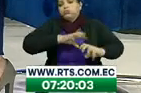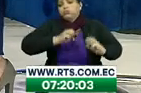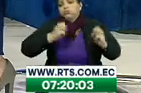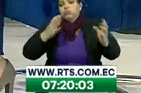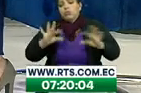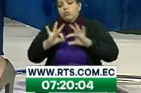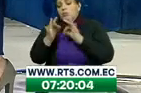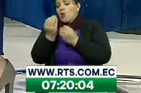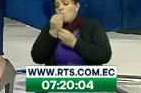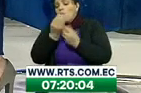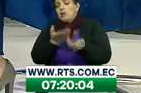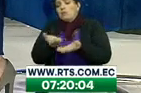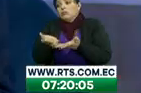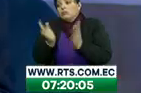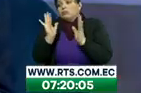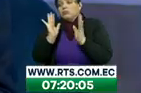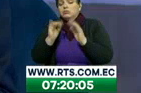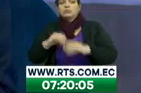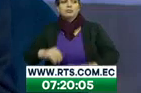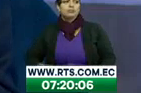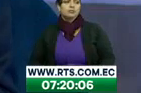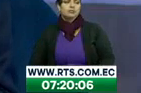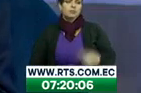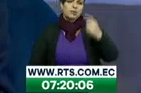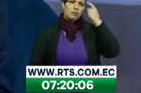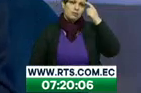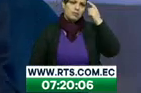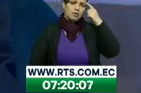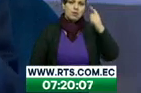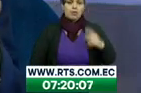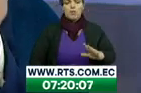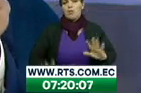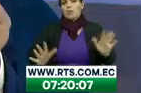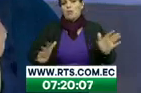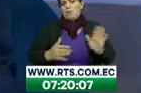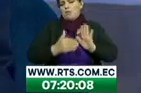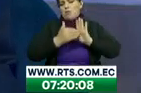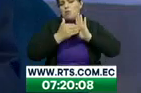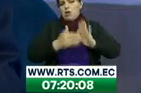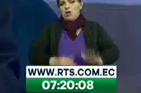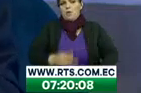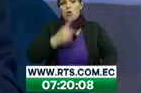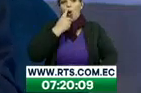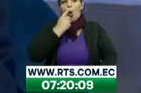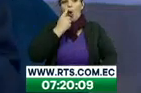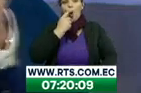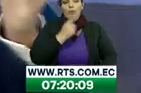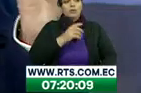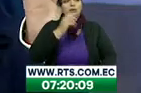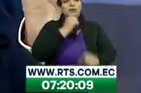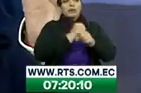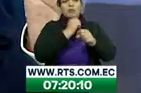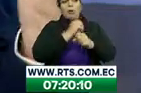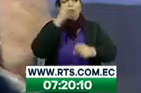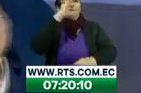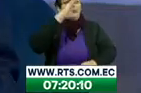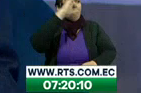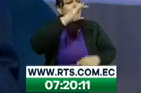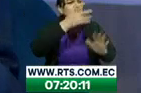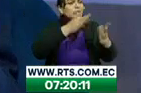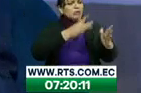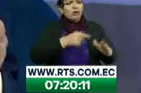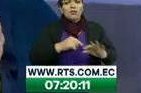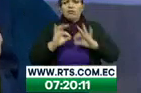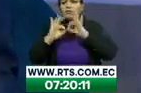casos. Yo diría que un padre que no tiene empleo, un padre que no puede sostener a su familia, con todo respeto, no es